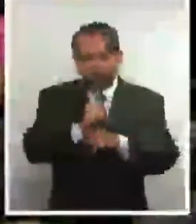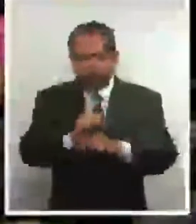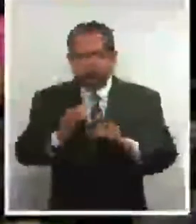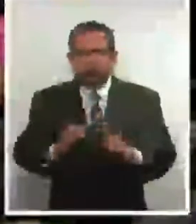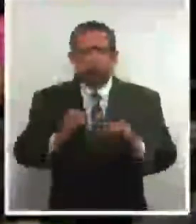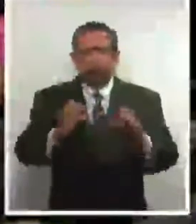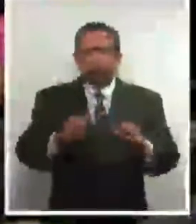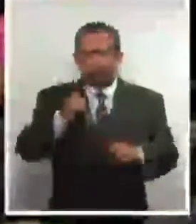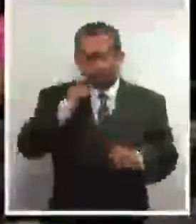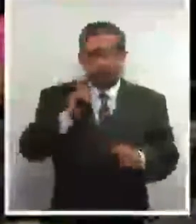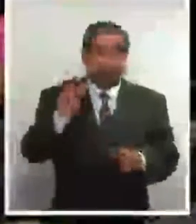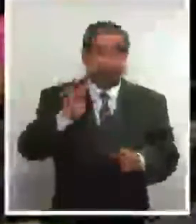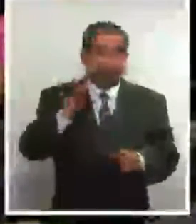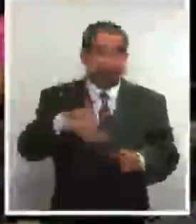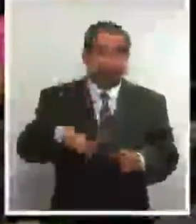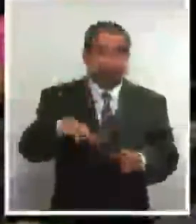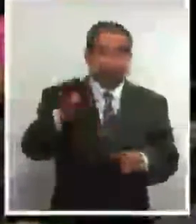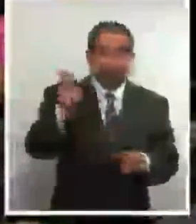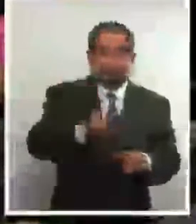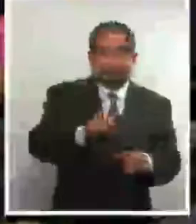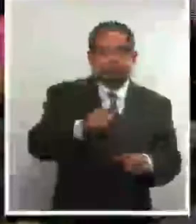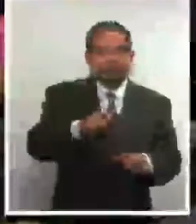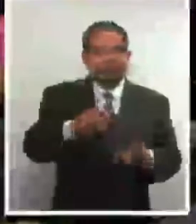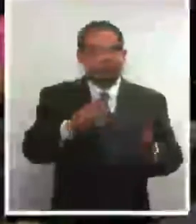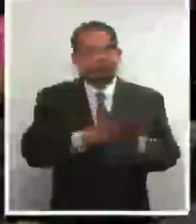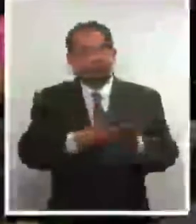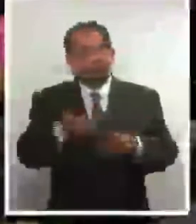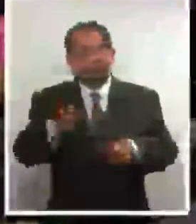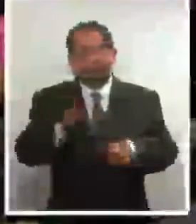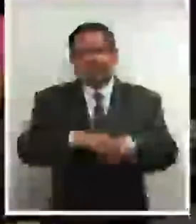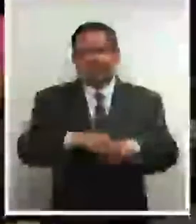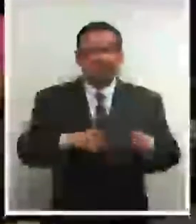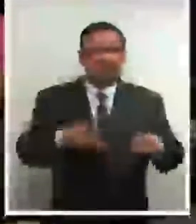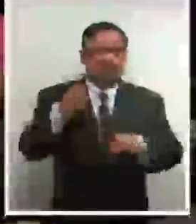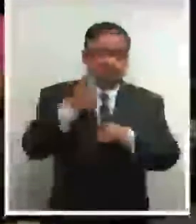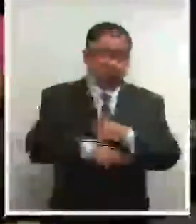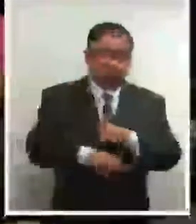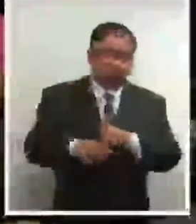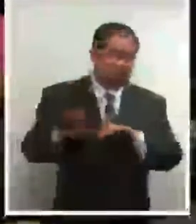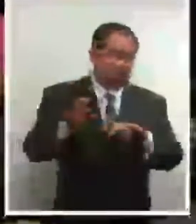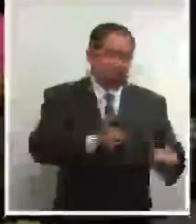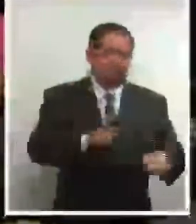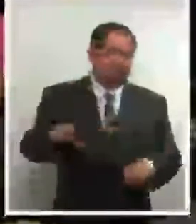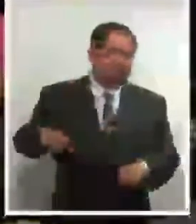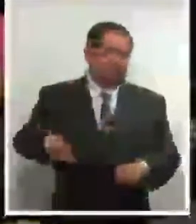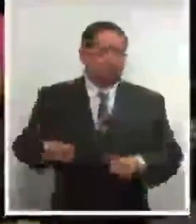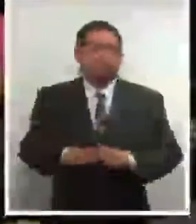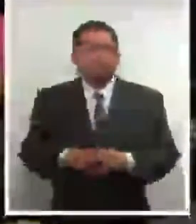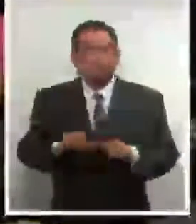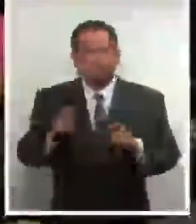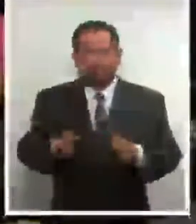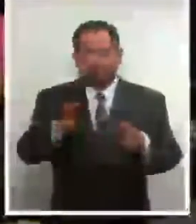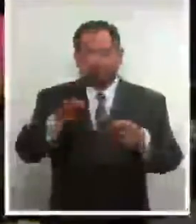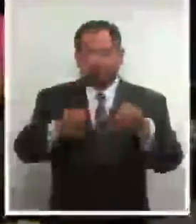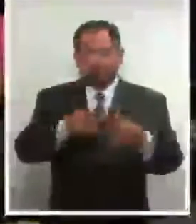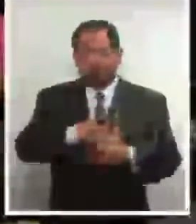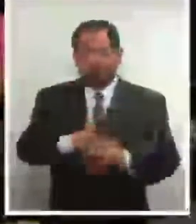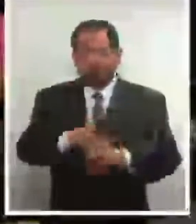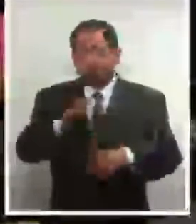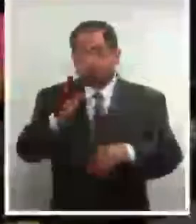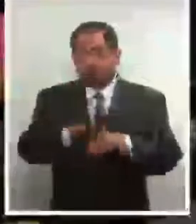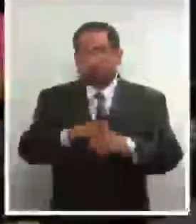la persecución de las infracciones administrativas y delitos, la impartición de justicia,